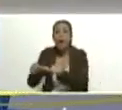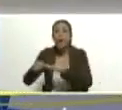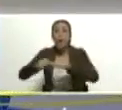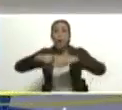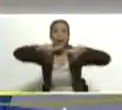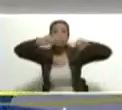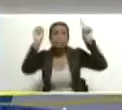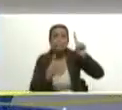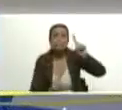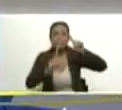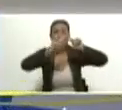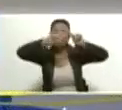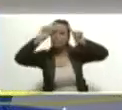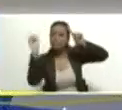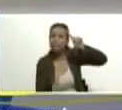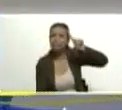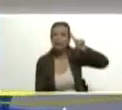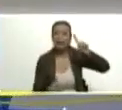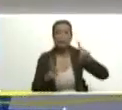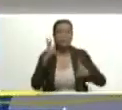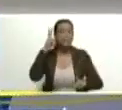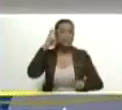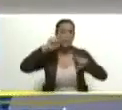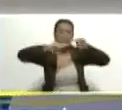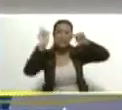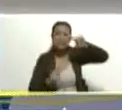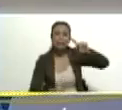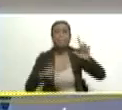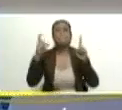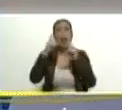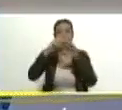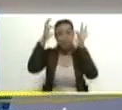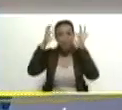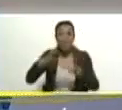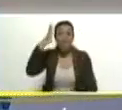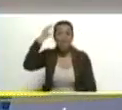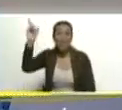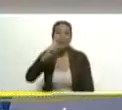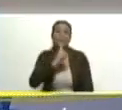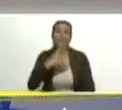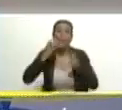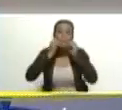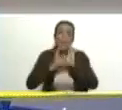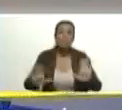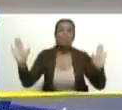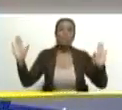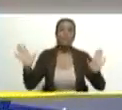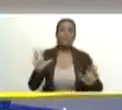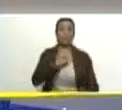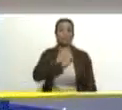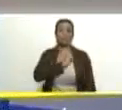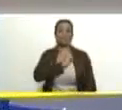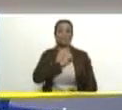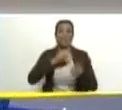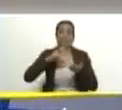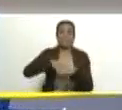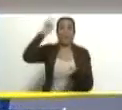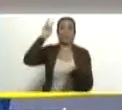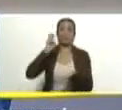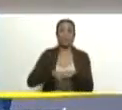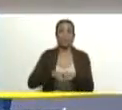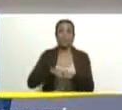Naguará, bueno, cayó el rayo aquí. Palabra cierta, pues. ¿Ah? Se asustaron, mira, brincaron por